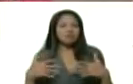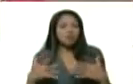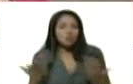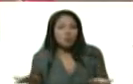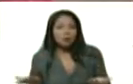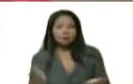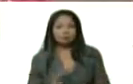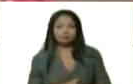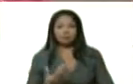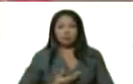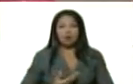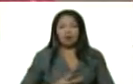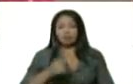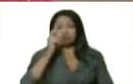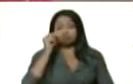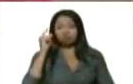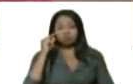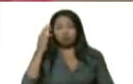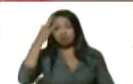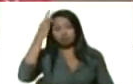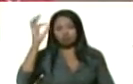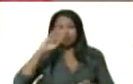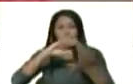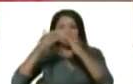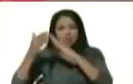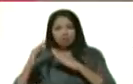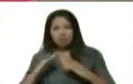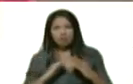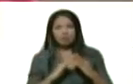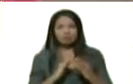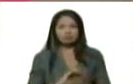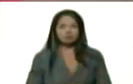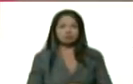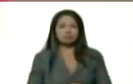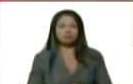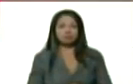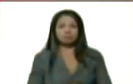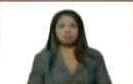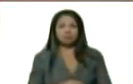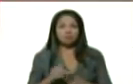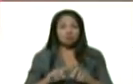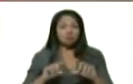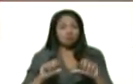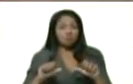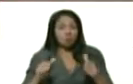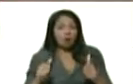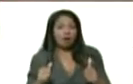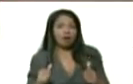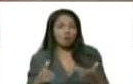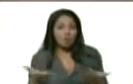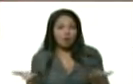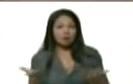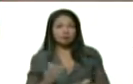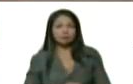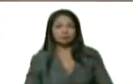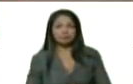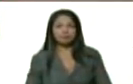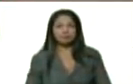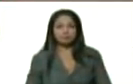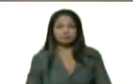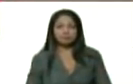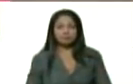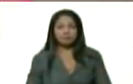Desde los alcaldes, las alcaldesas, los consejos comunales, los consejos municipales, priorizar la acción.